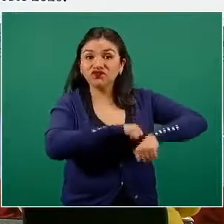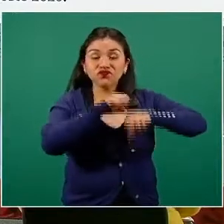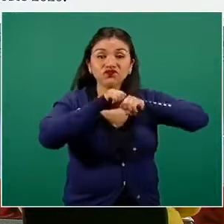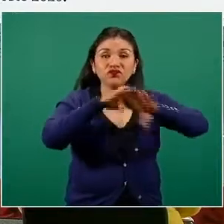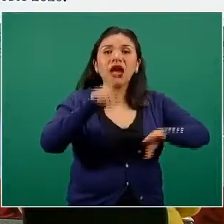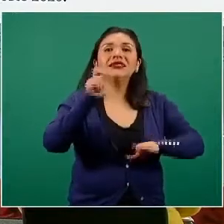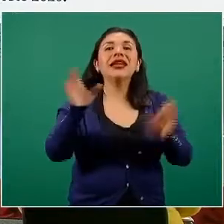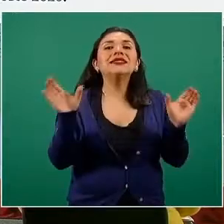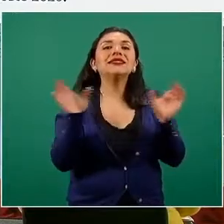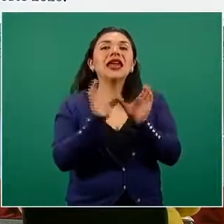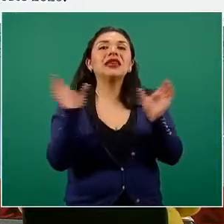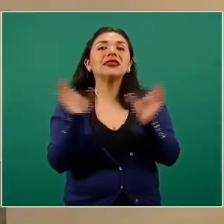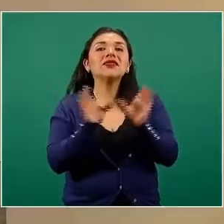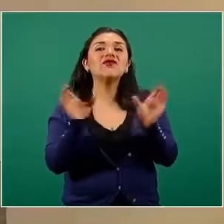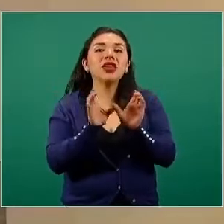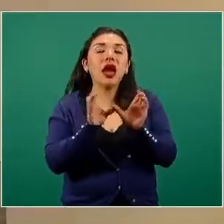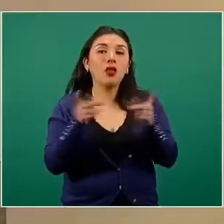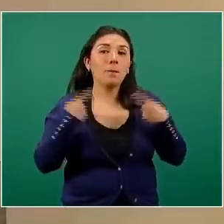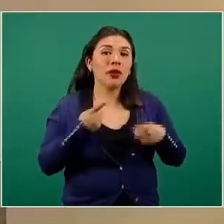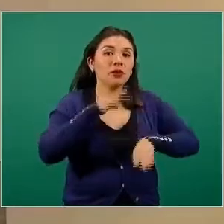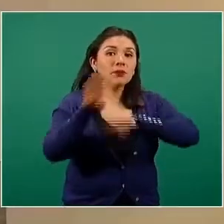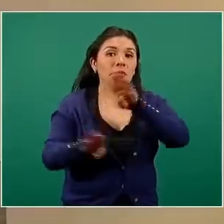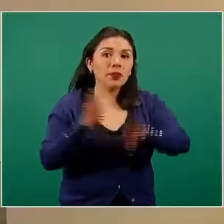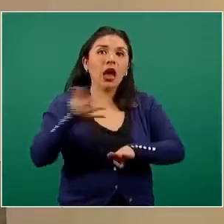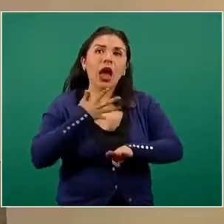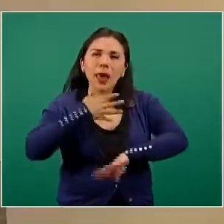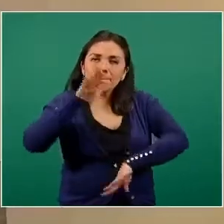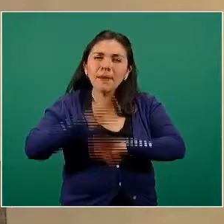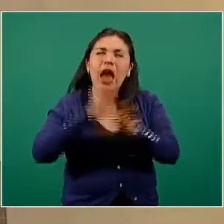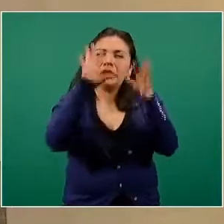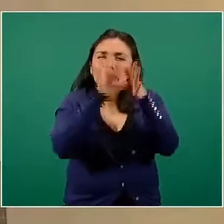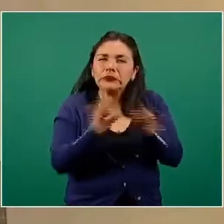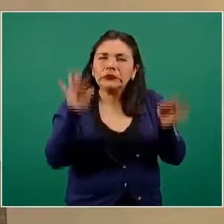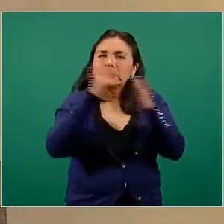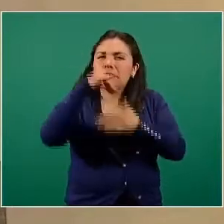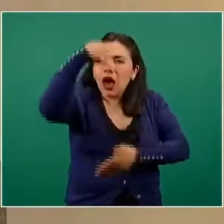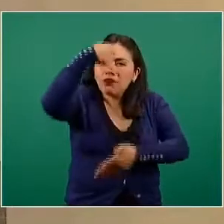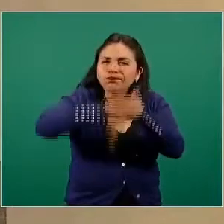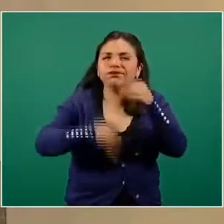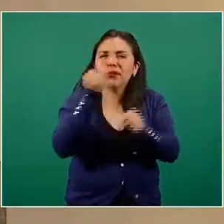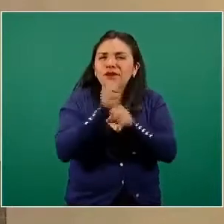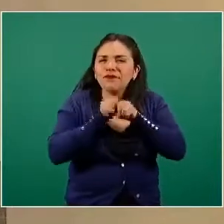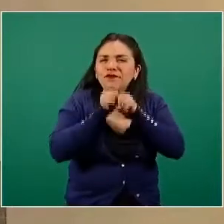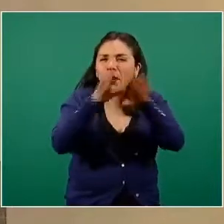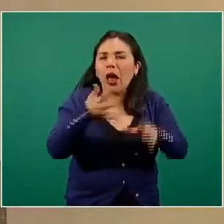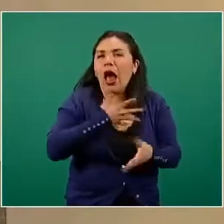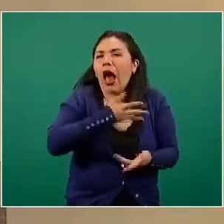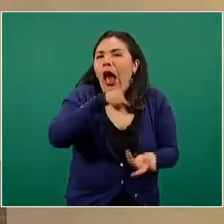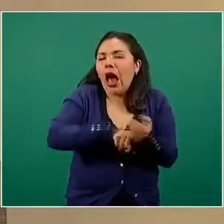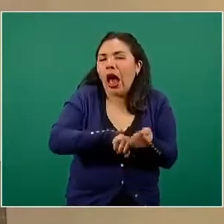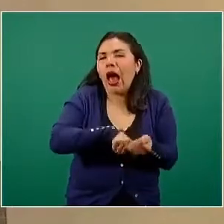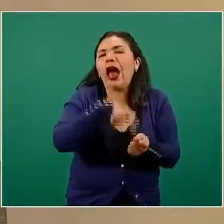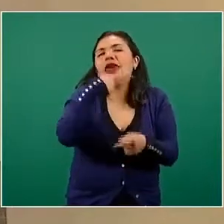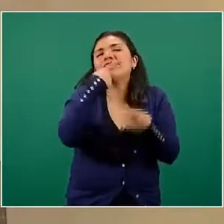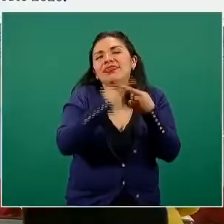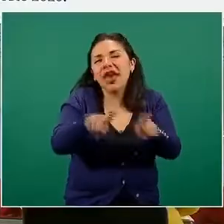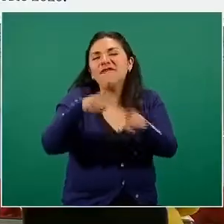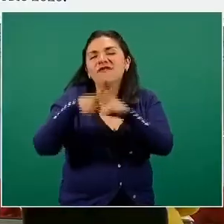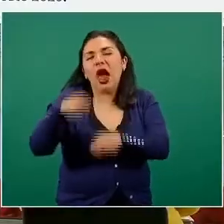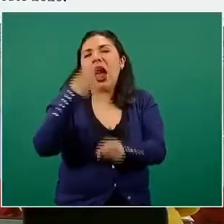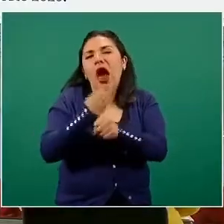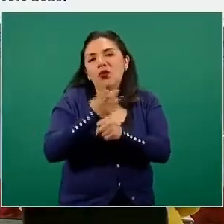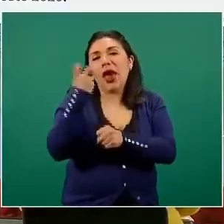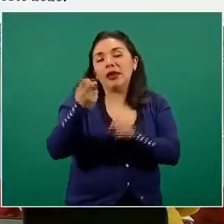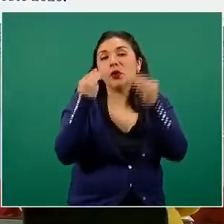los certificados de defunción, donde hay más detalle, hay más información, pero bueno, lo están publicando